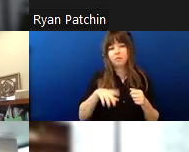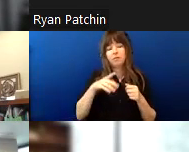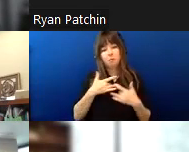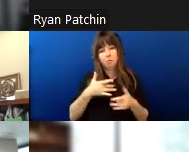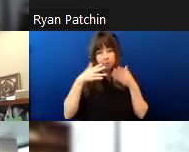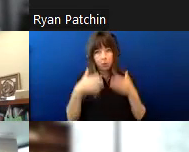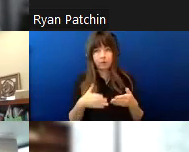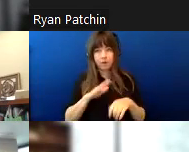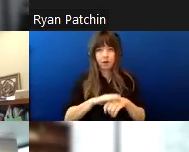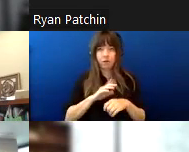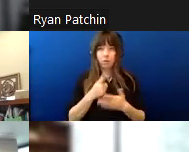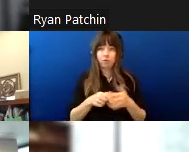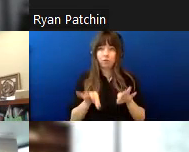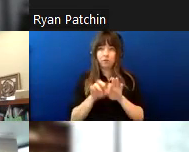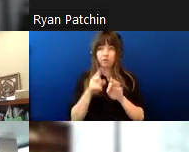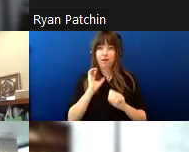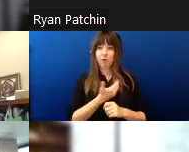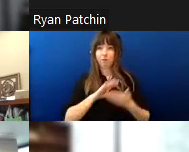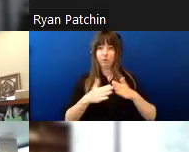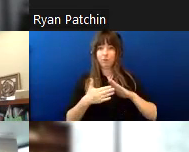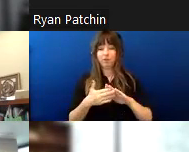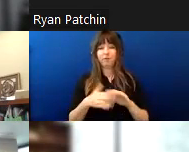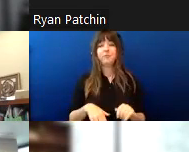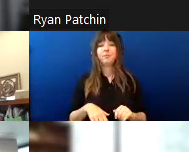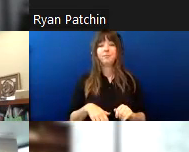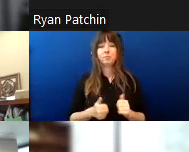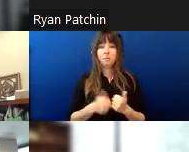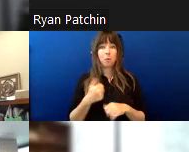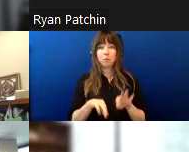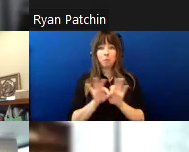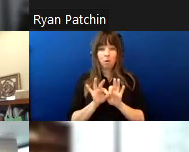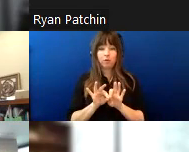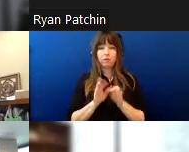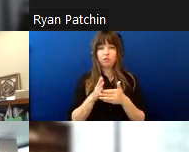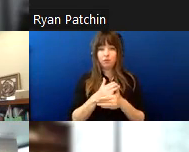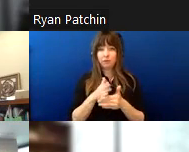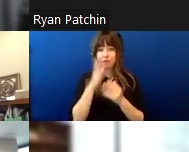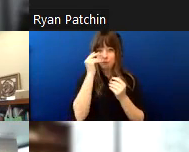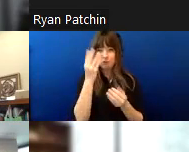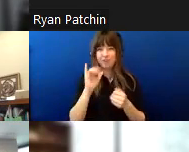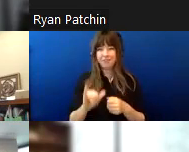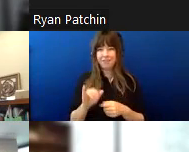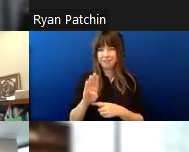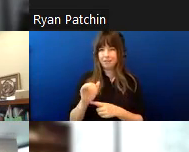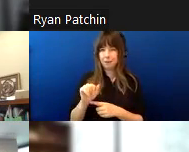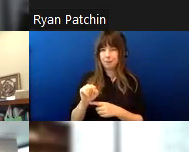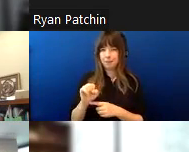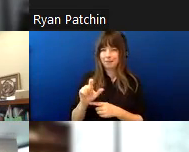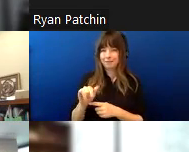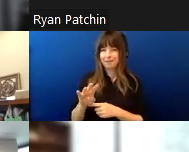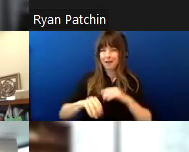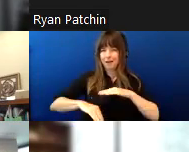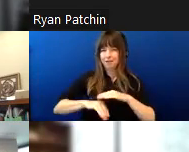nos basamos en las informaciones que sean más importantes para la comunidad, y compartir la información es la línea base,